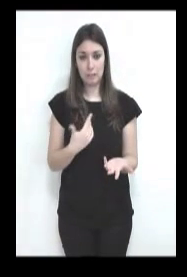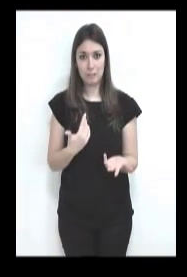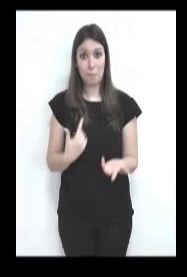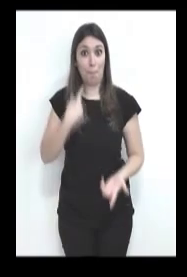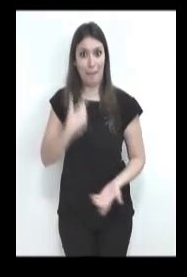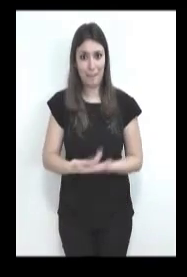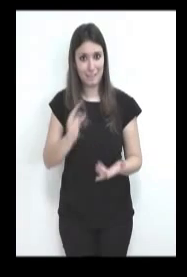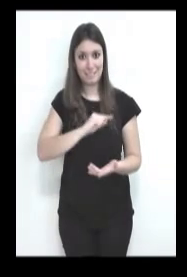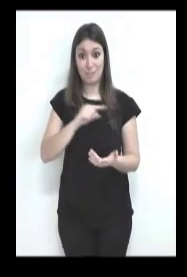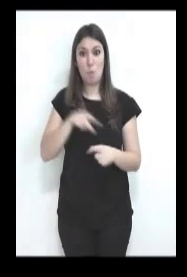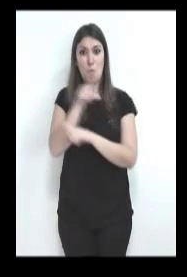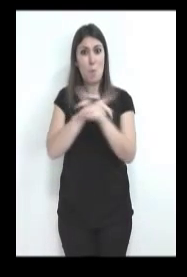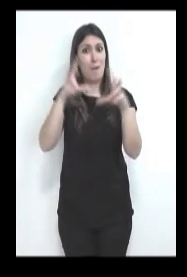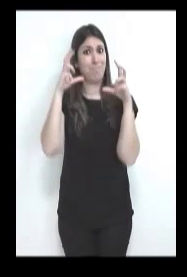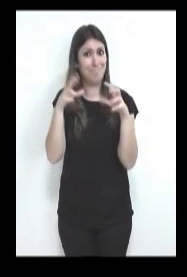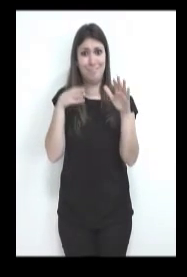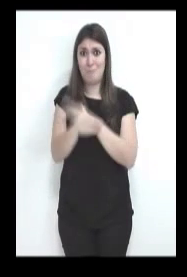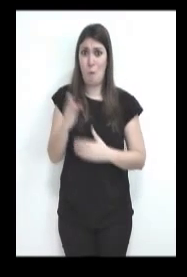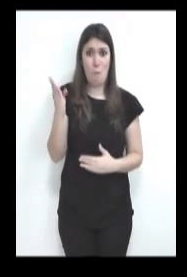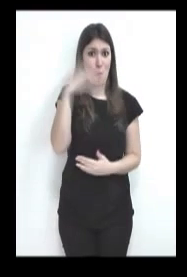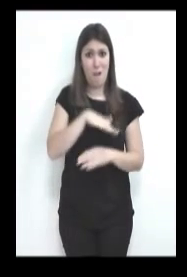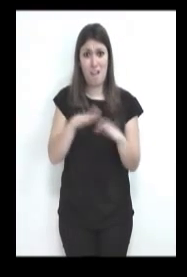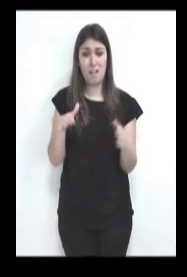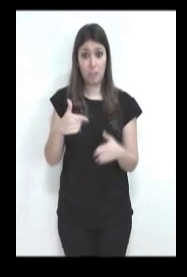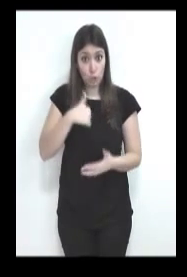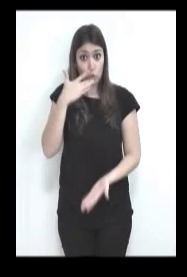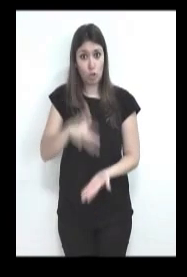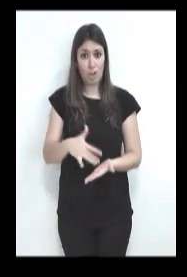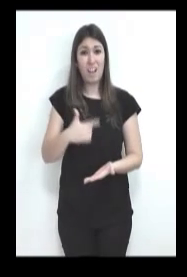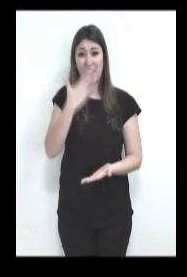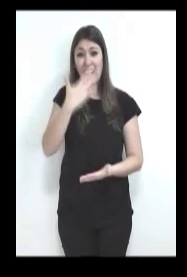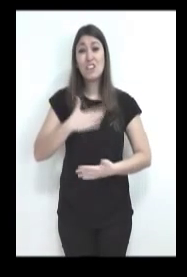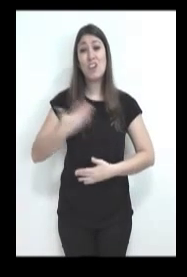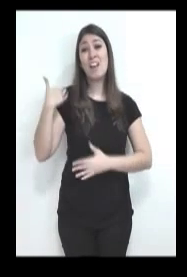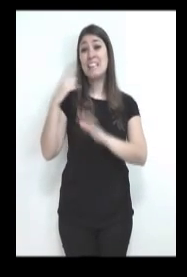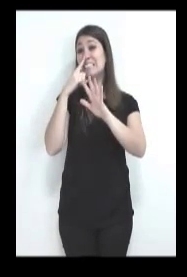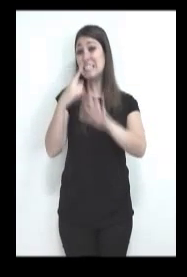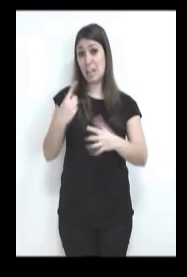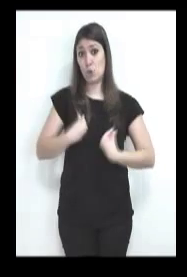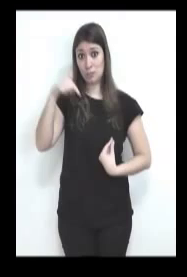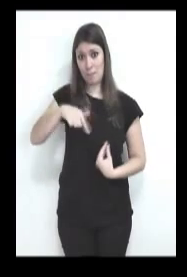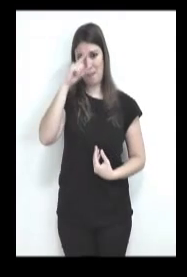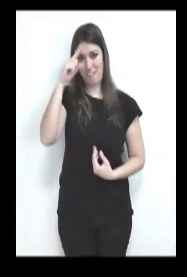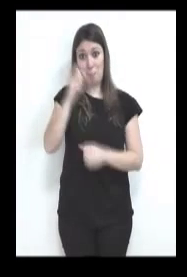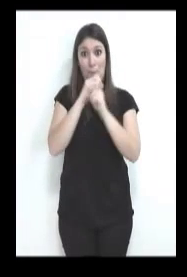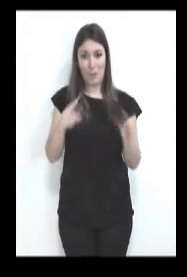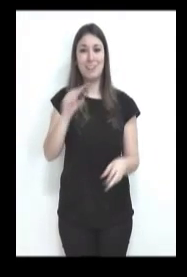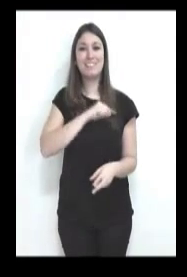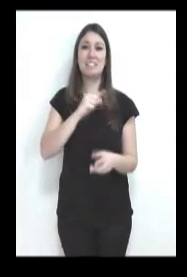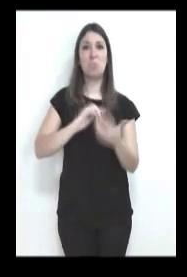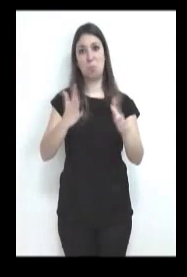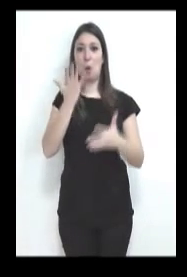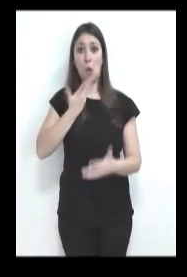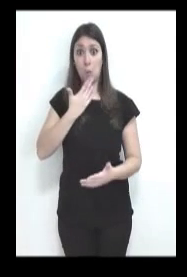aquí tengo un problema de accesibilidad gravísimo y y yo he vivido 6 años en Madrid, con lo cual encima peor, ¿no? Se supone que es una ciudad que medio conozco,